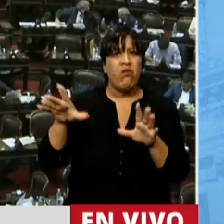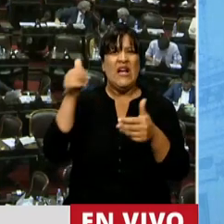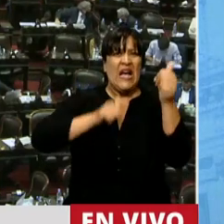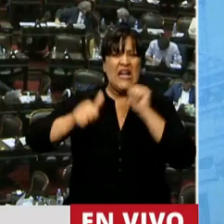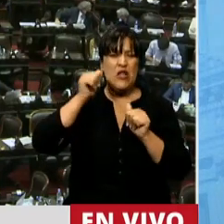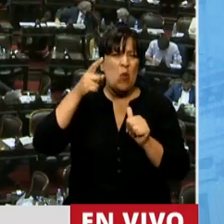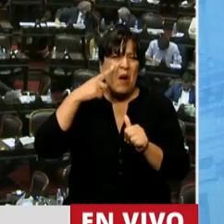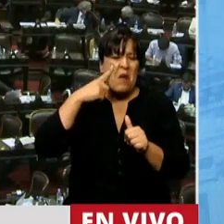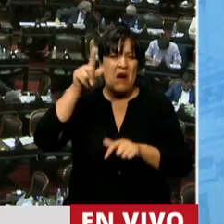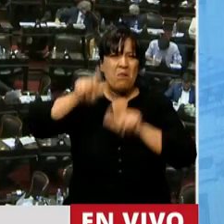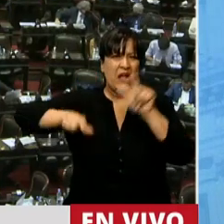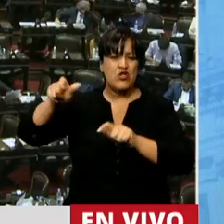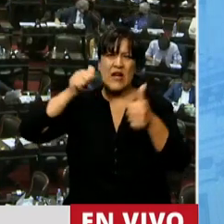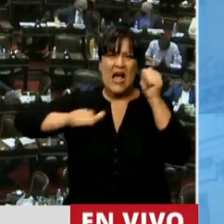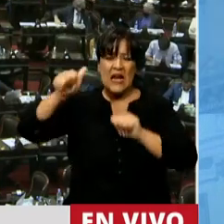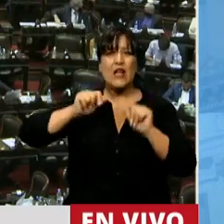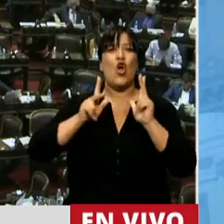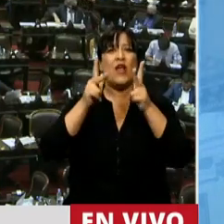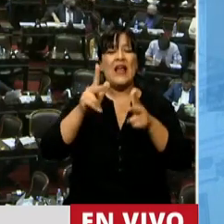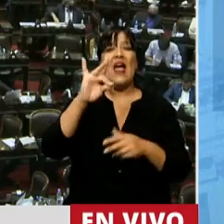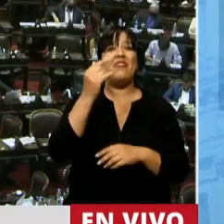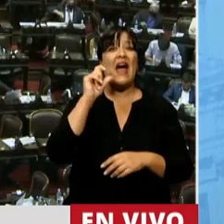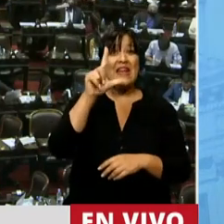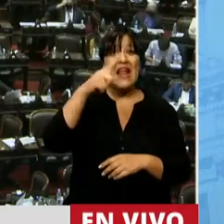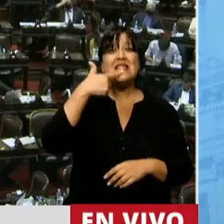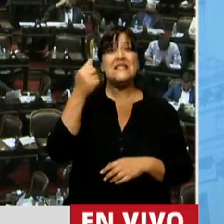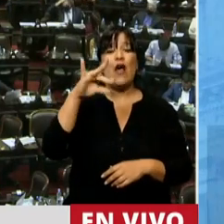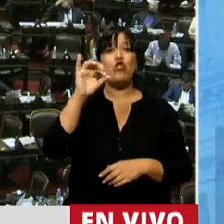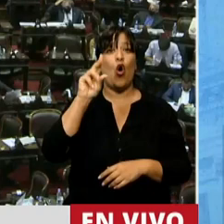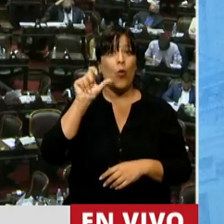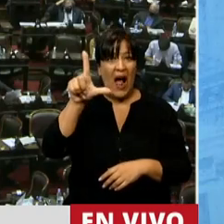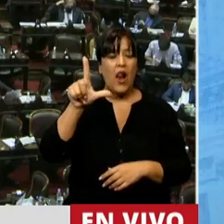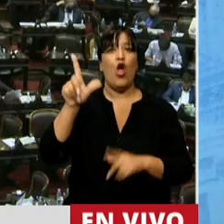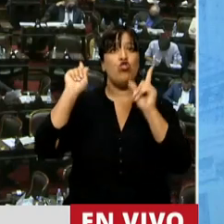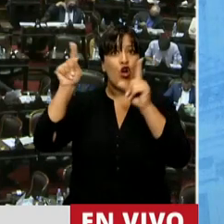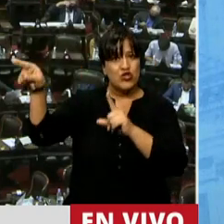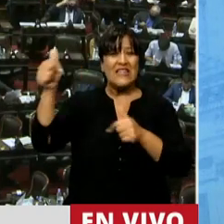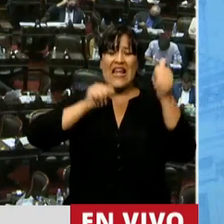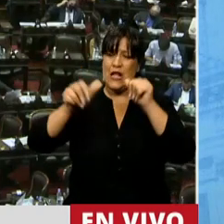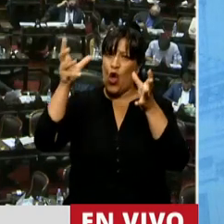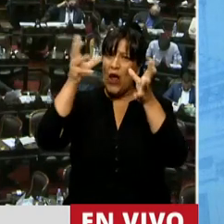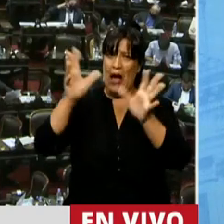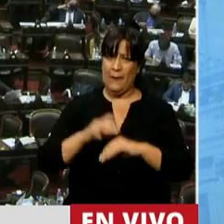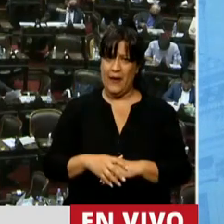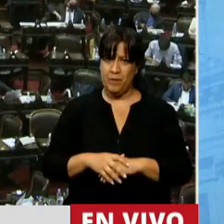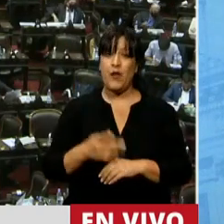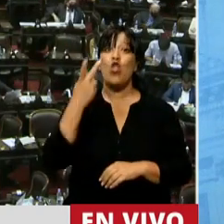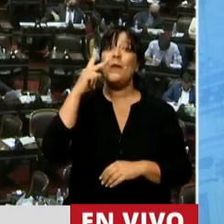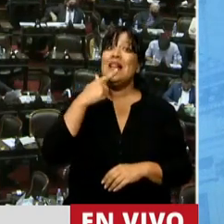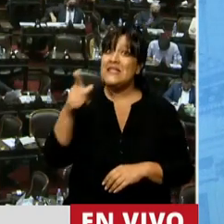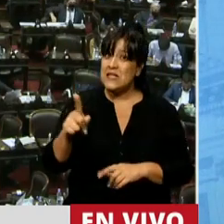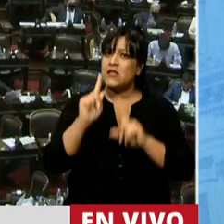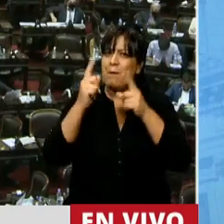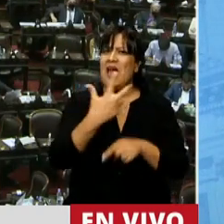quiero destacar a Daniel Sandoval, docente que fue herido de gravedad. También